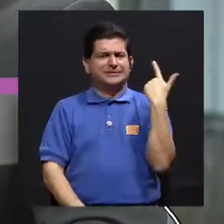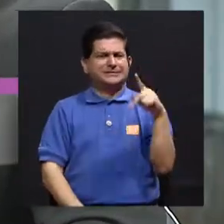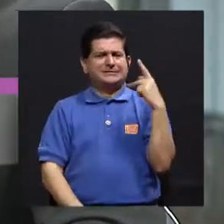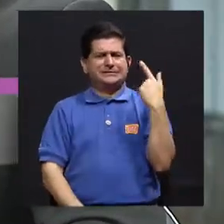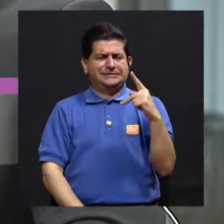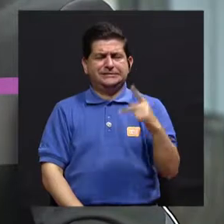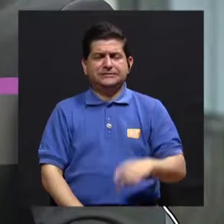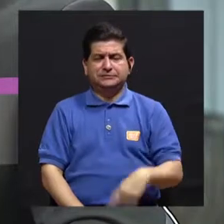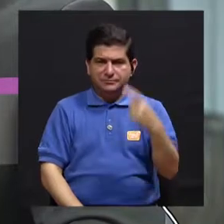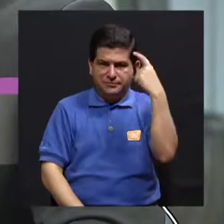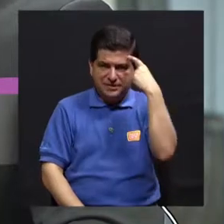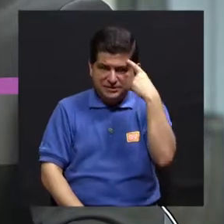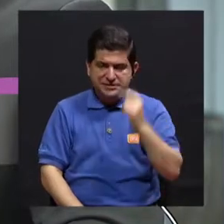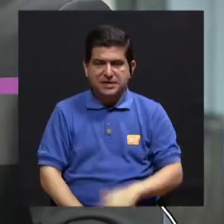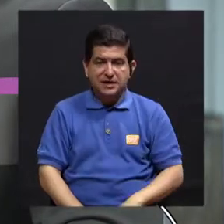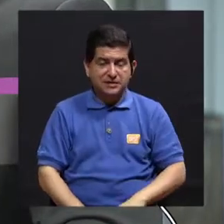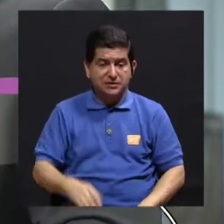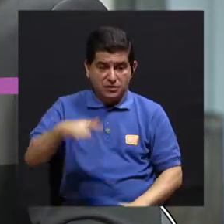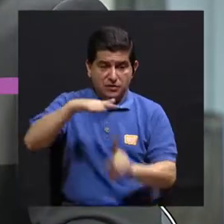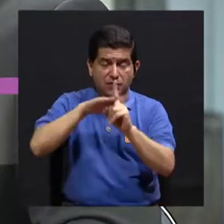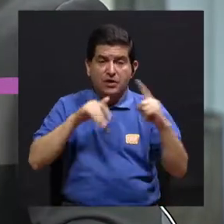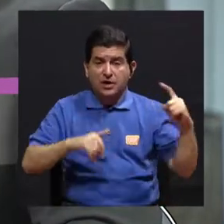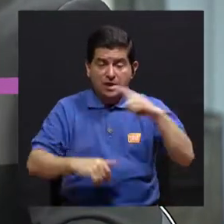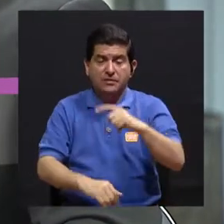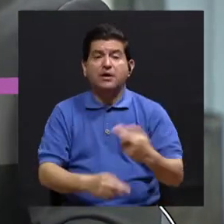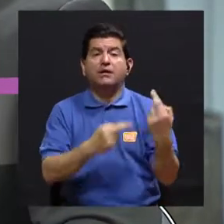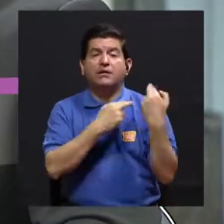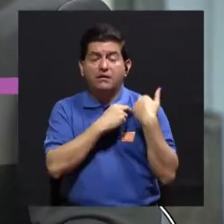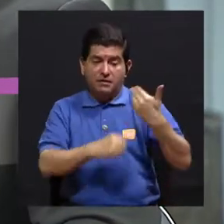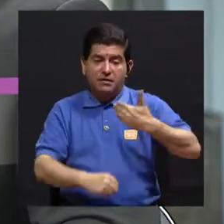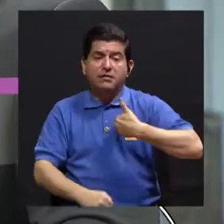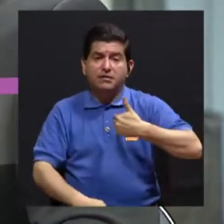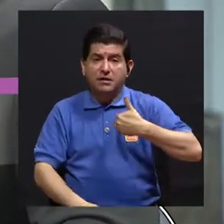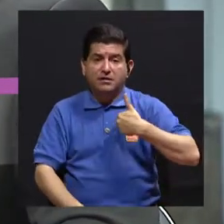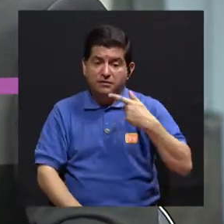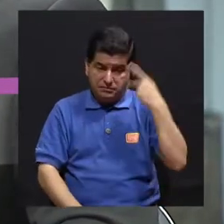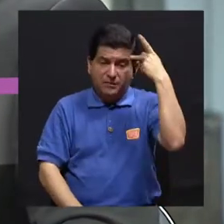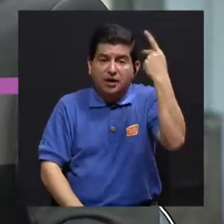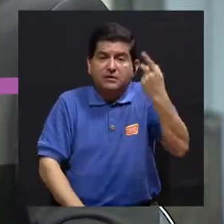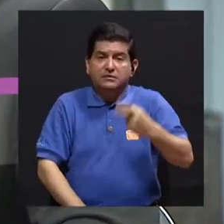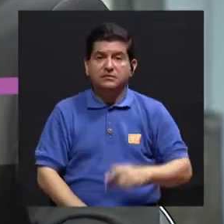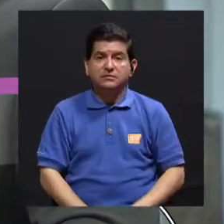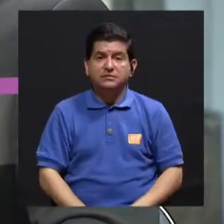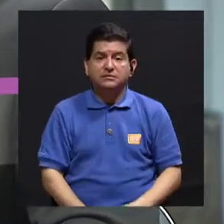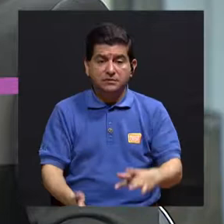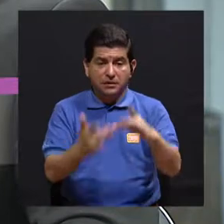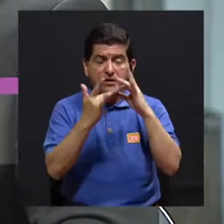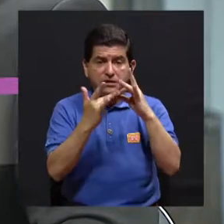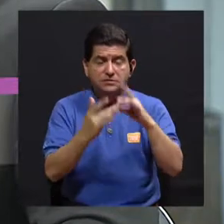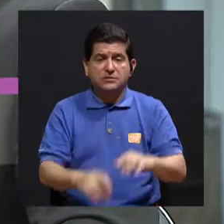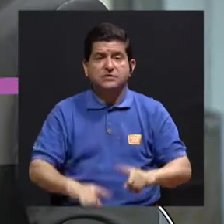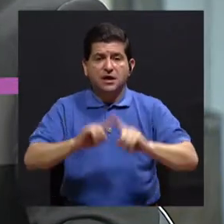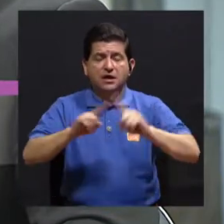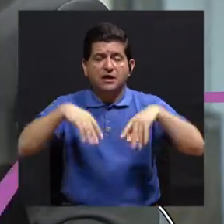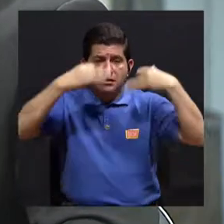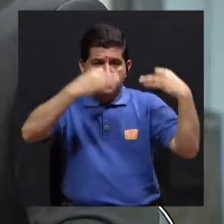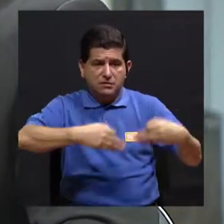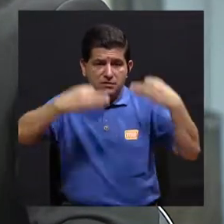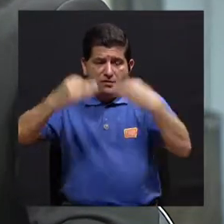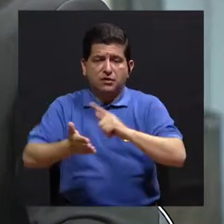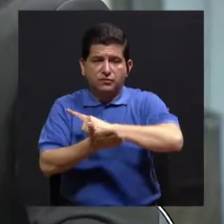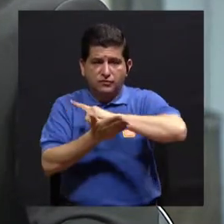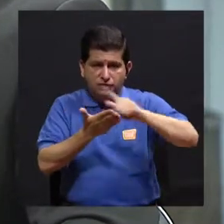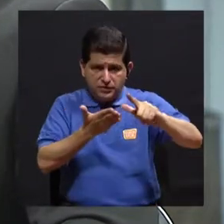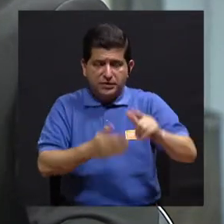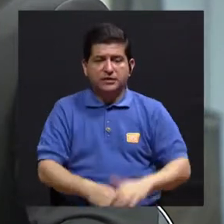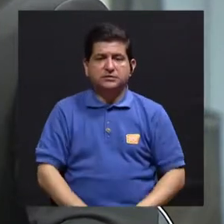mayor vulnerabilidad para los parásitos, pues esta responsabilidad recae mucho en los padres sobre todas estas medidas